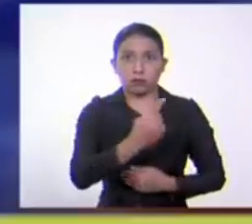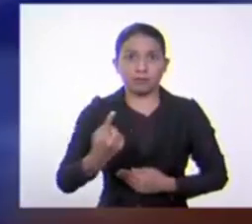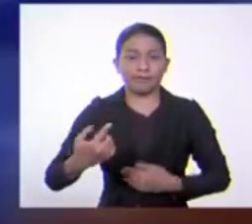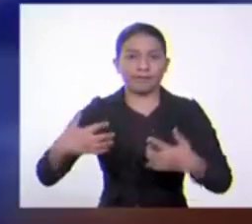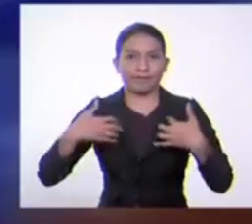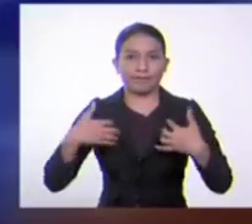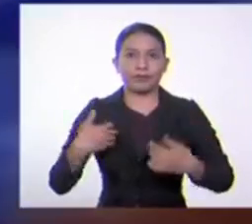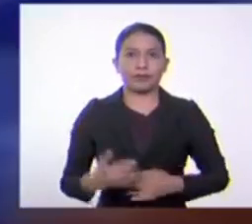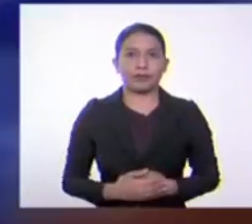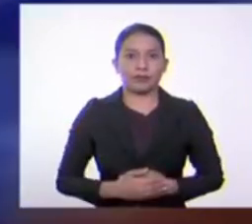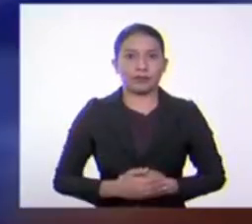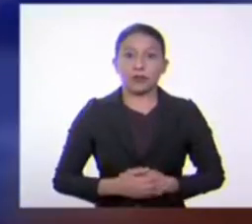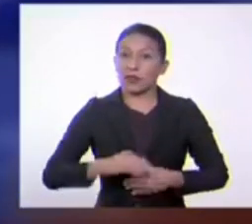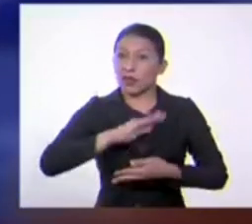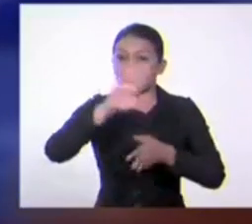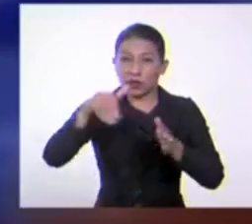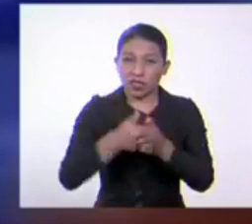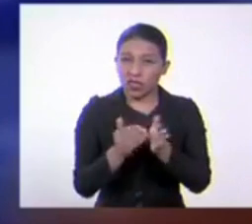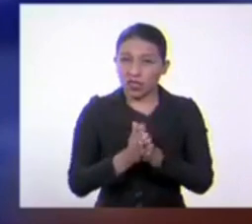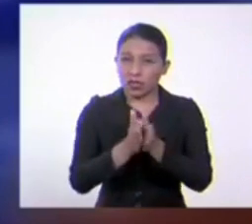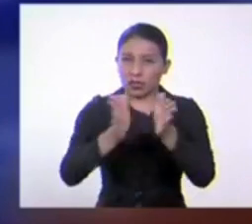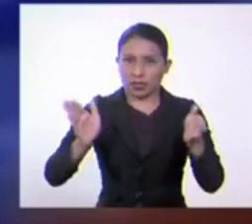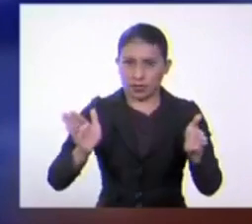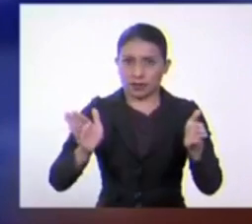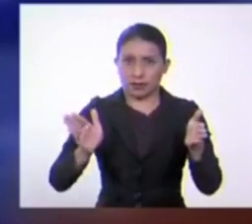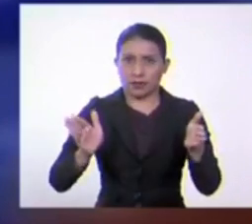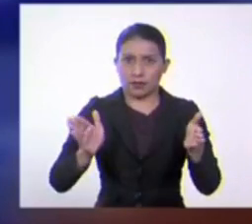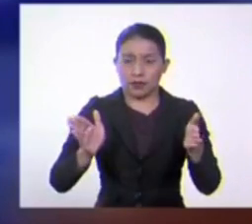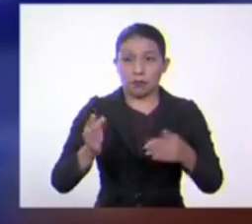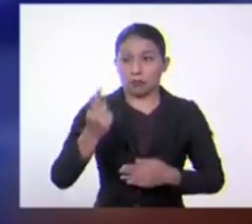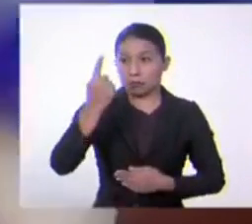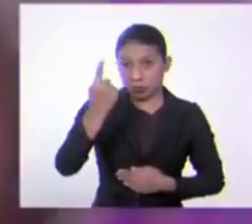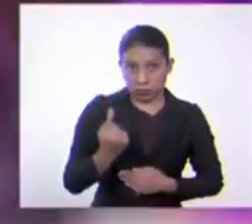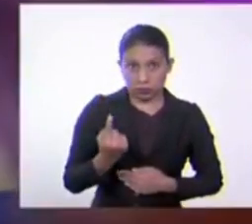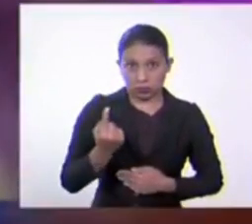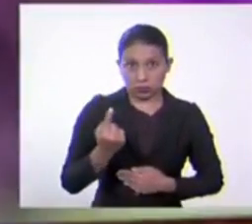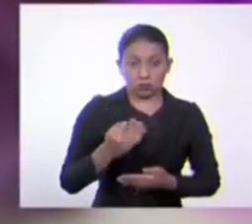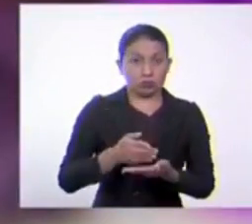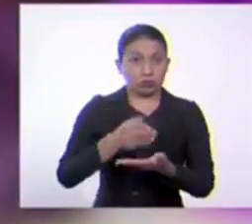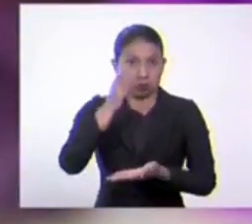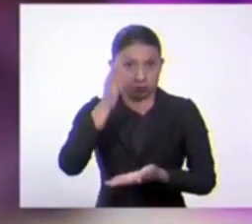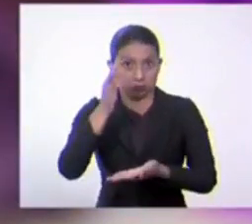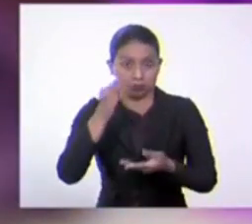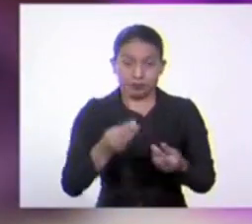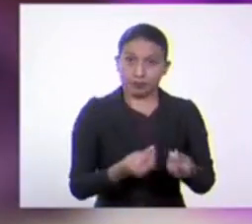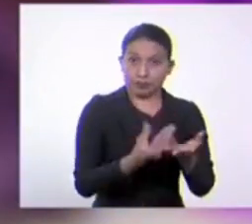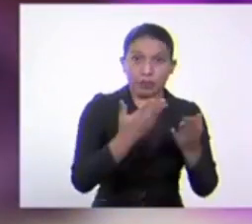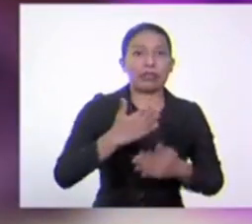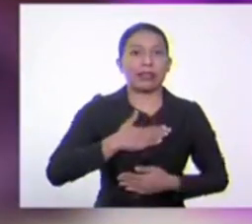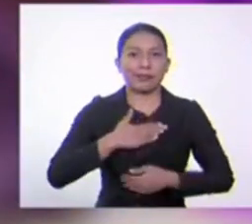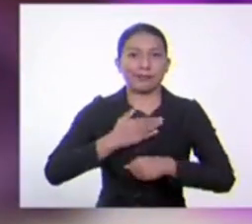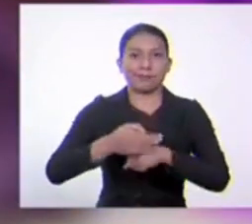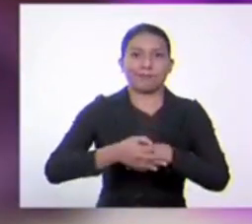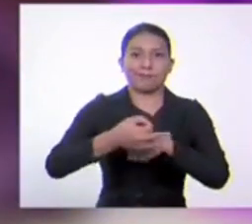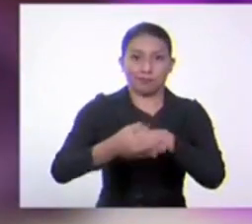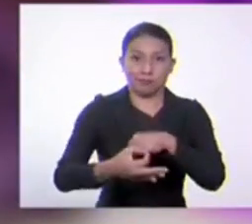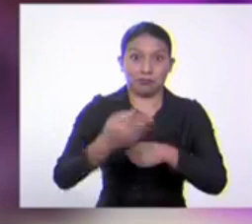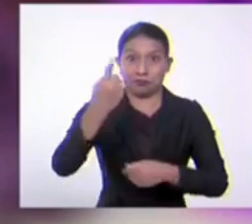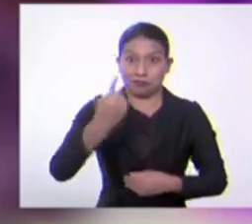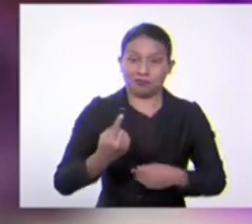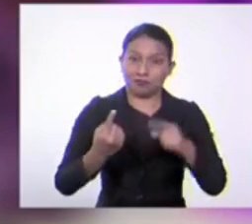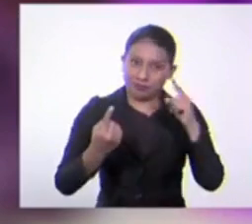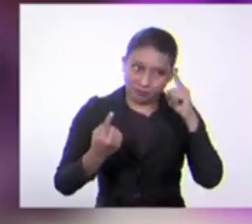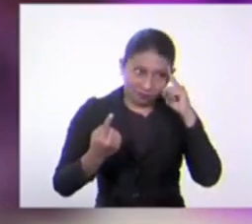Declarando que todos los organismos vivos están formados por células, es considerado el padre de la teoría